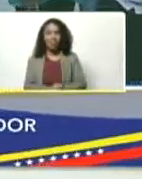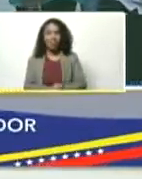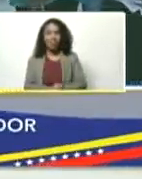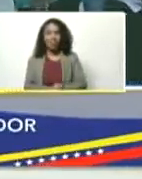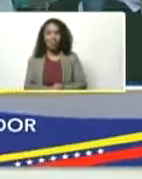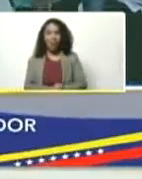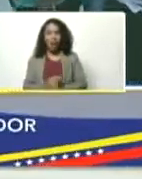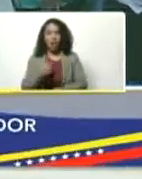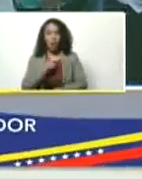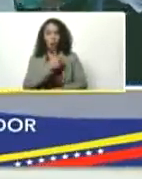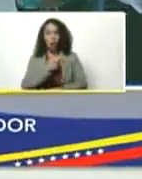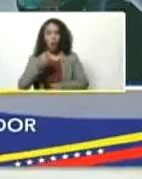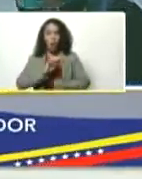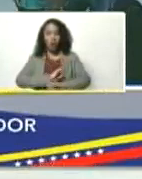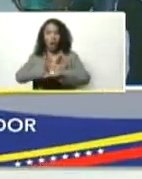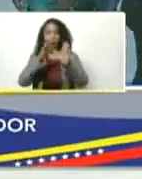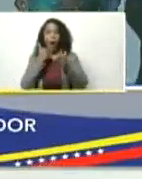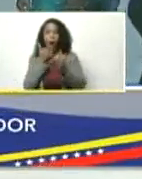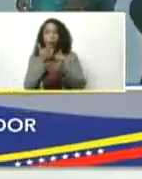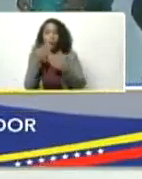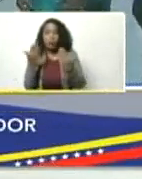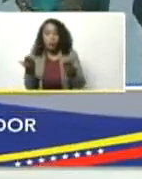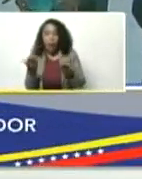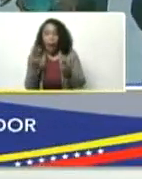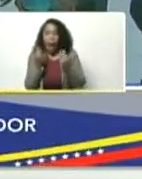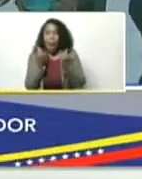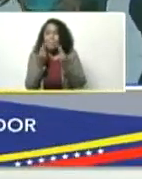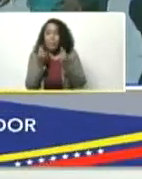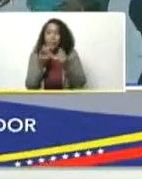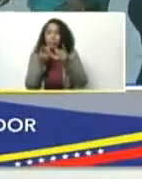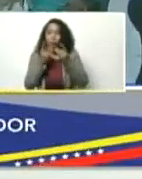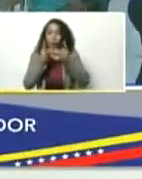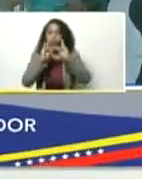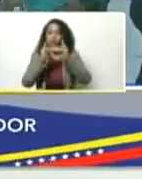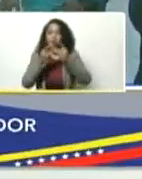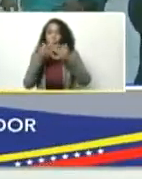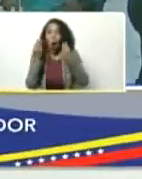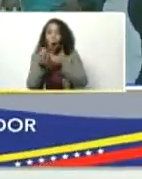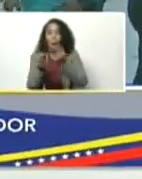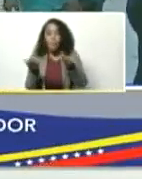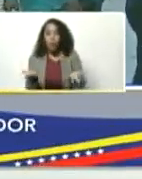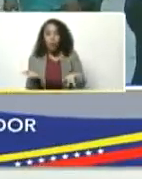yo quiero aclarar algo. El precio de la maca,